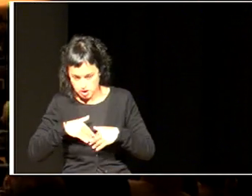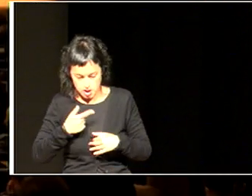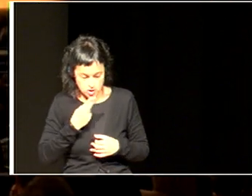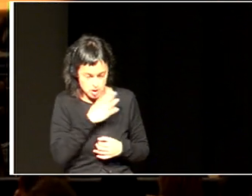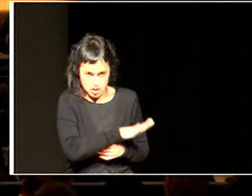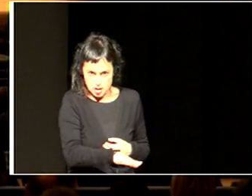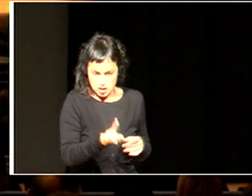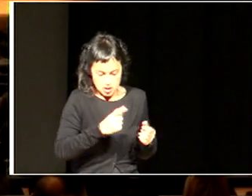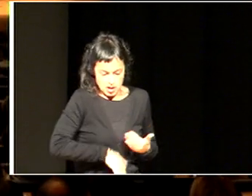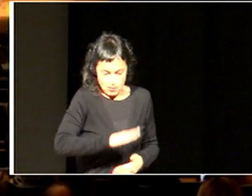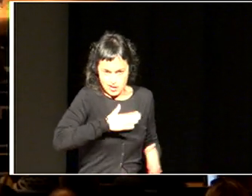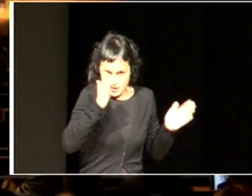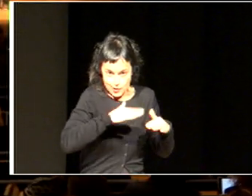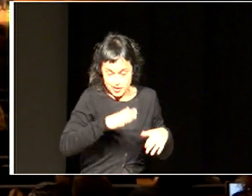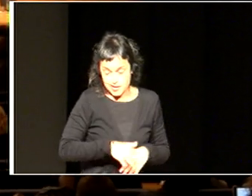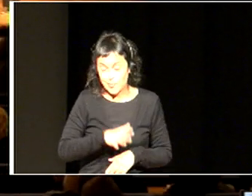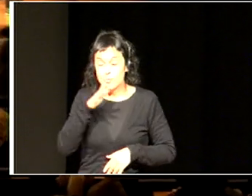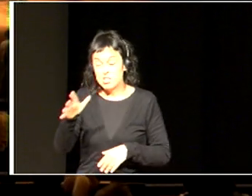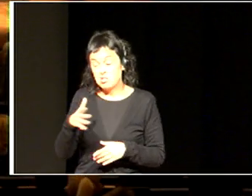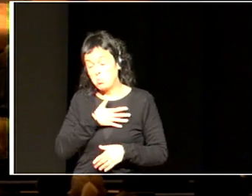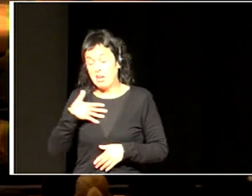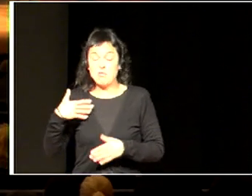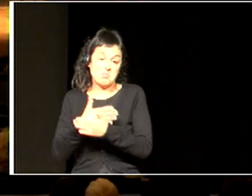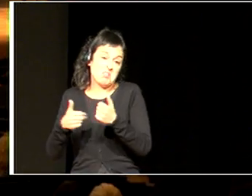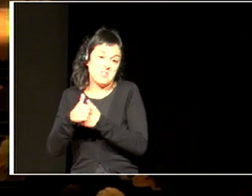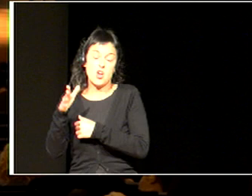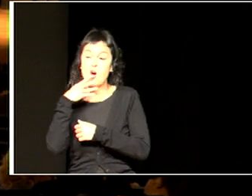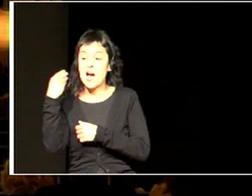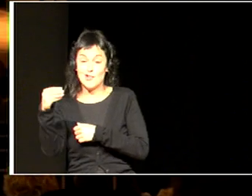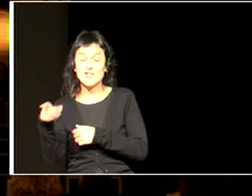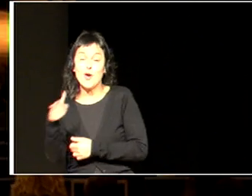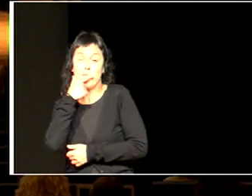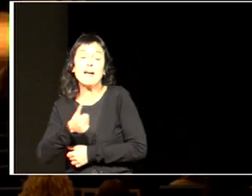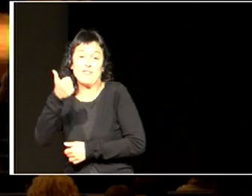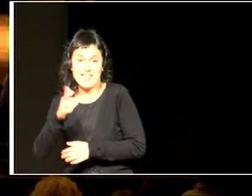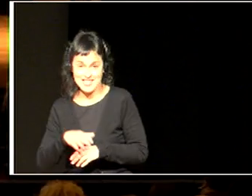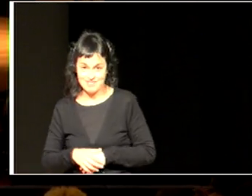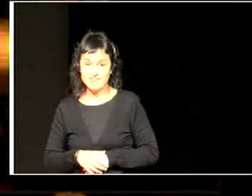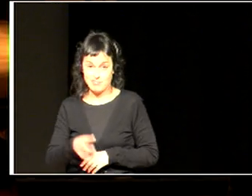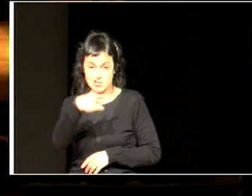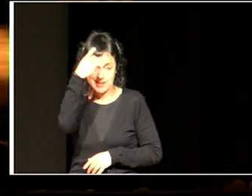por eso me dedico a los adolescentes que como sabéis son mucho más fáciles bien